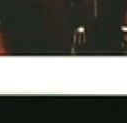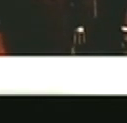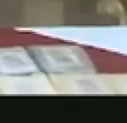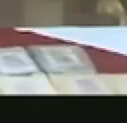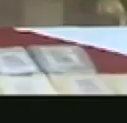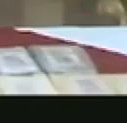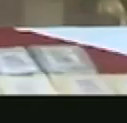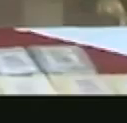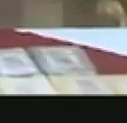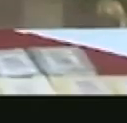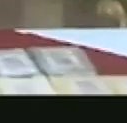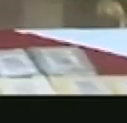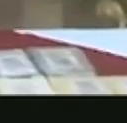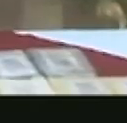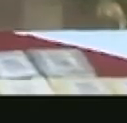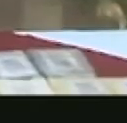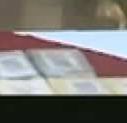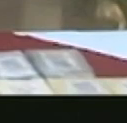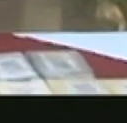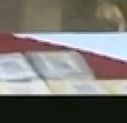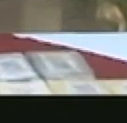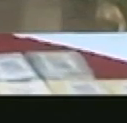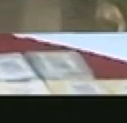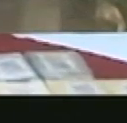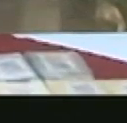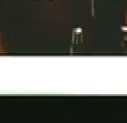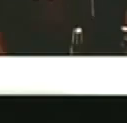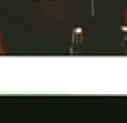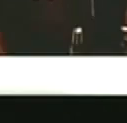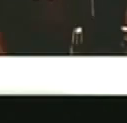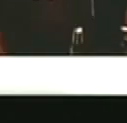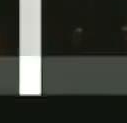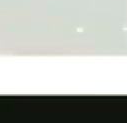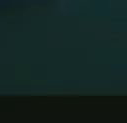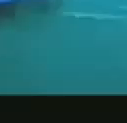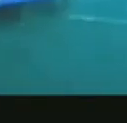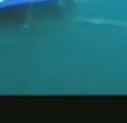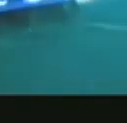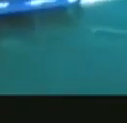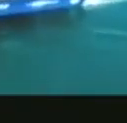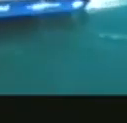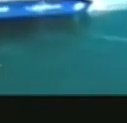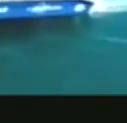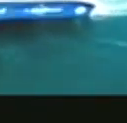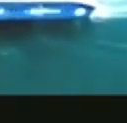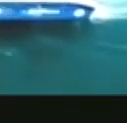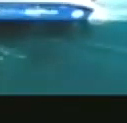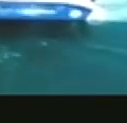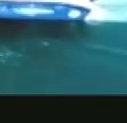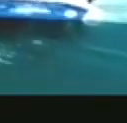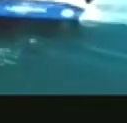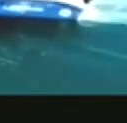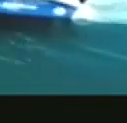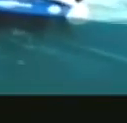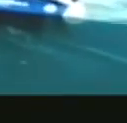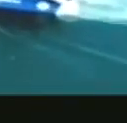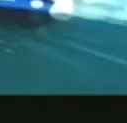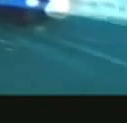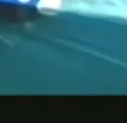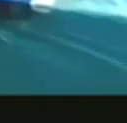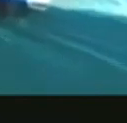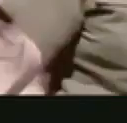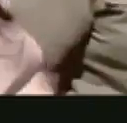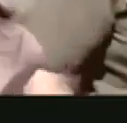a la oficina nacional antidroga gracias a la guardia nacional bolivariana venezuela sigue en pie de lucha